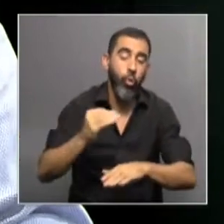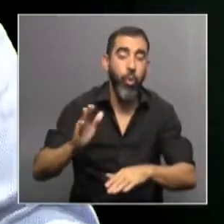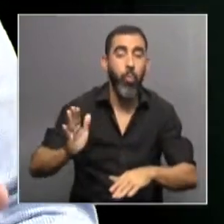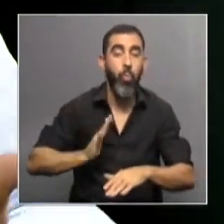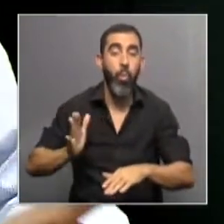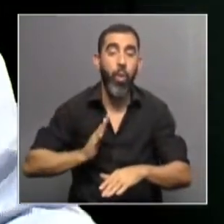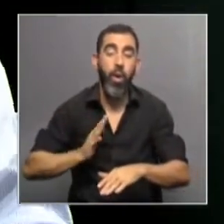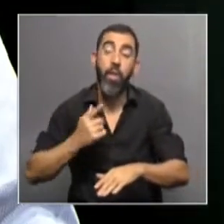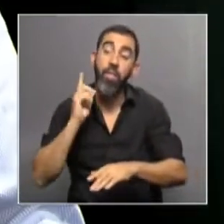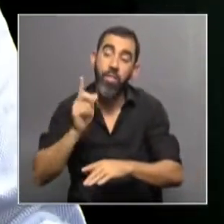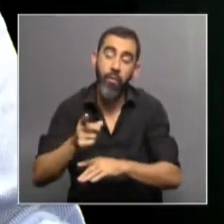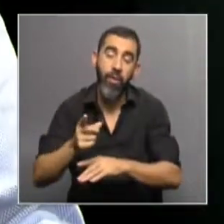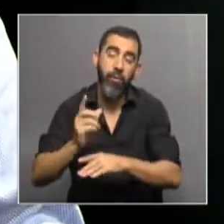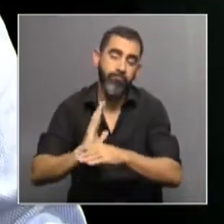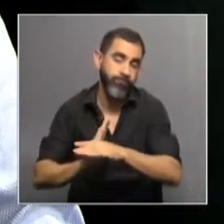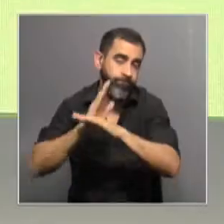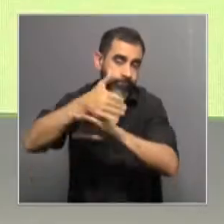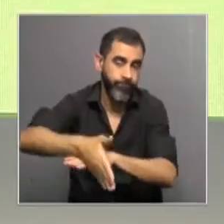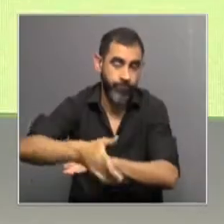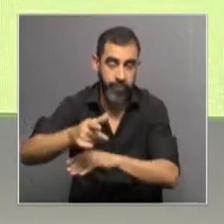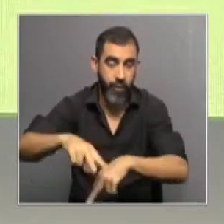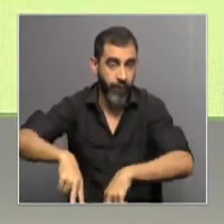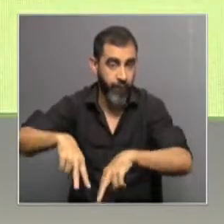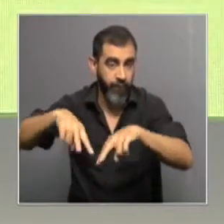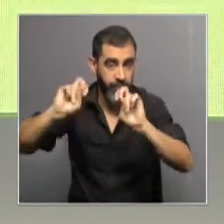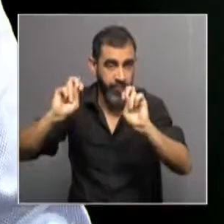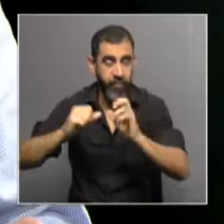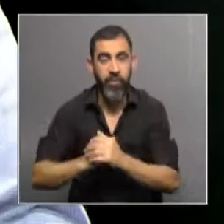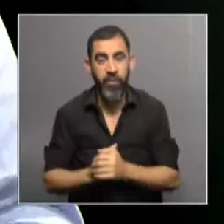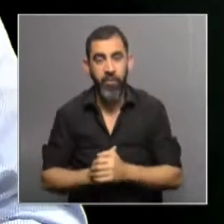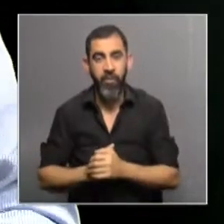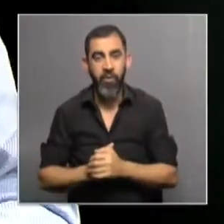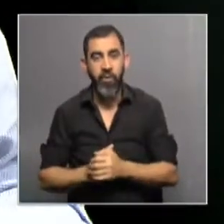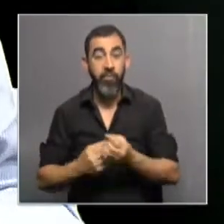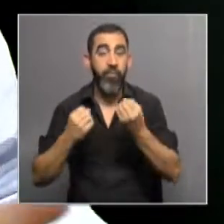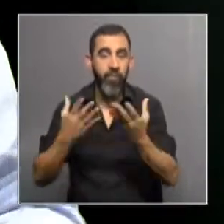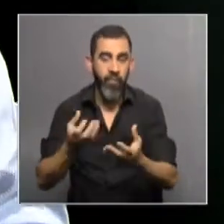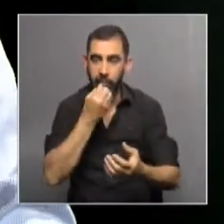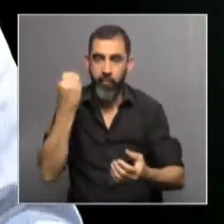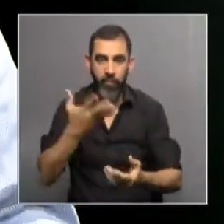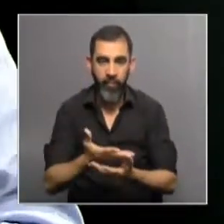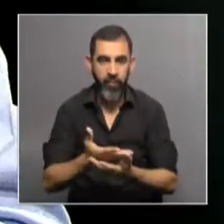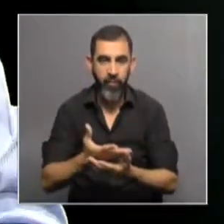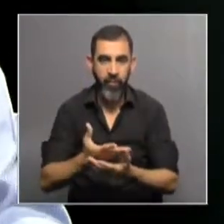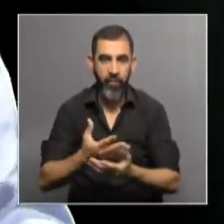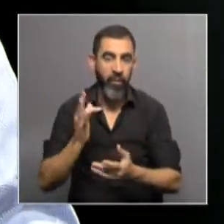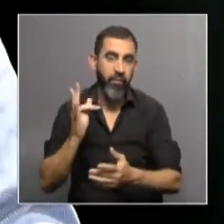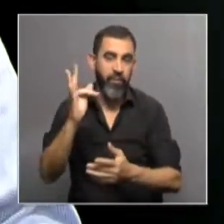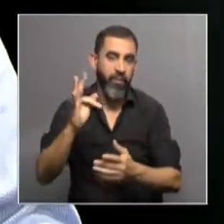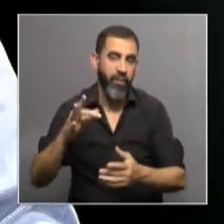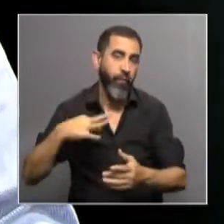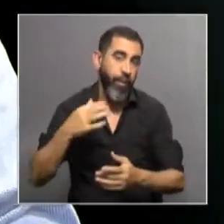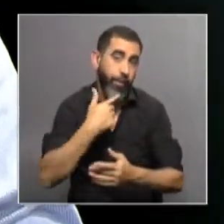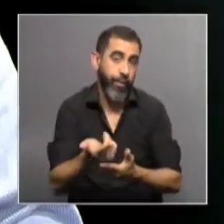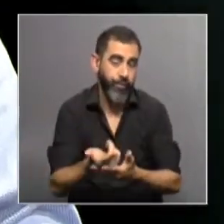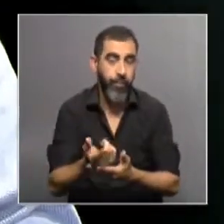ser bueno facilitarles el acceso a este tipo de estudios de diagnóstico, porque encamina de mejor manera lo que pueden ser sus potenciales riesgos. Pero